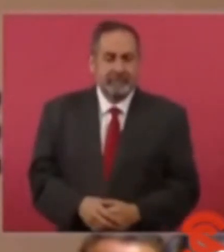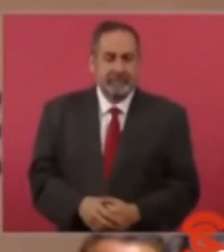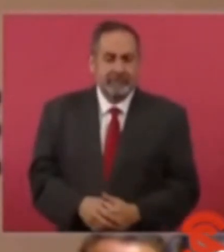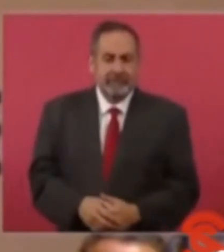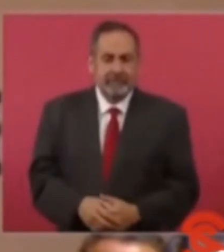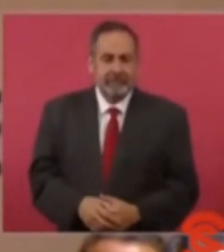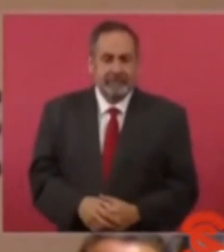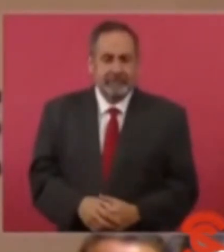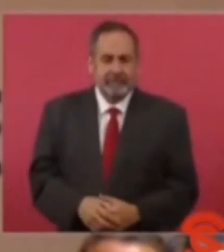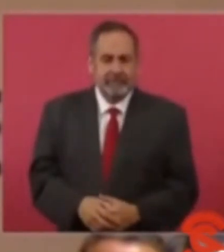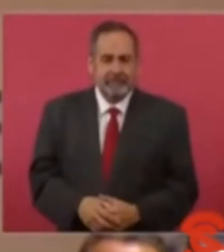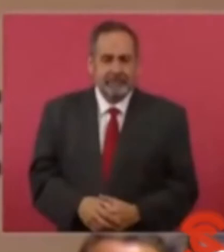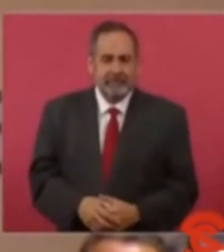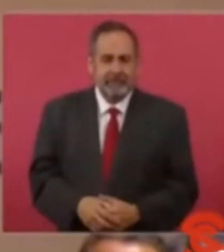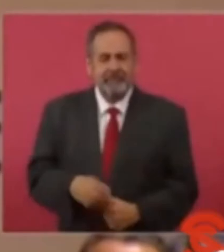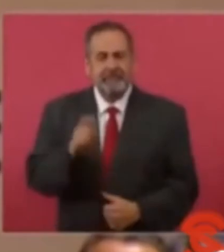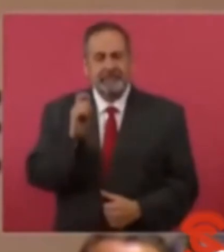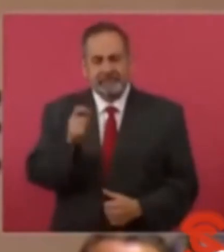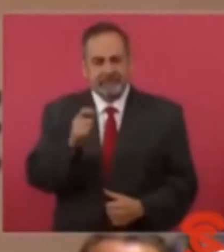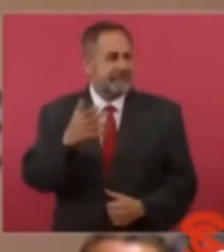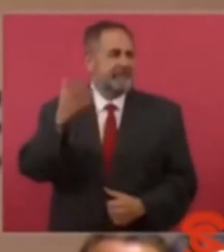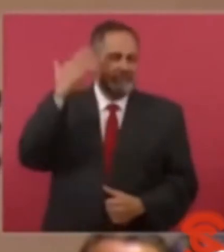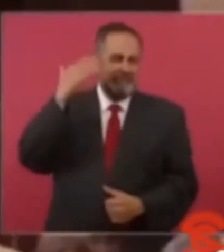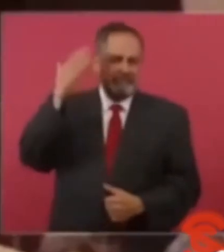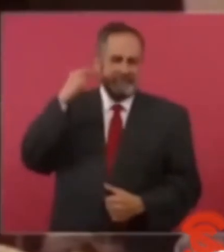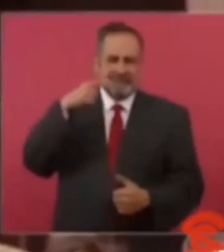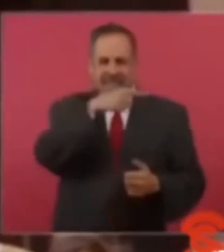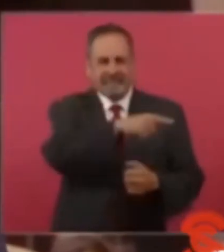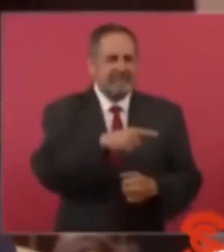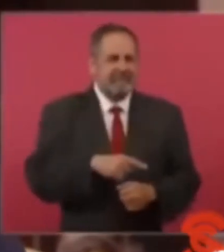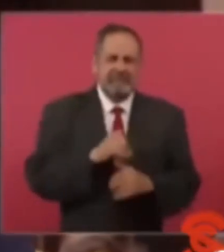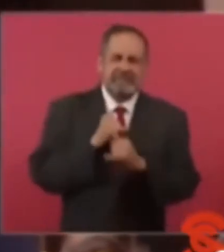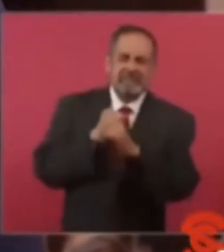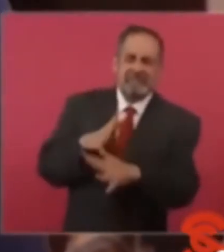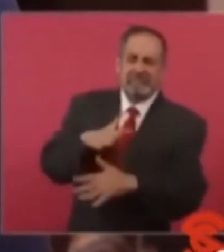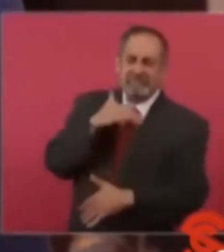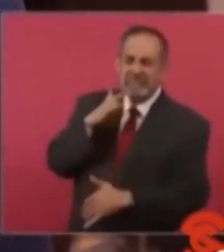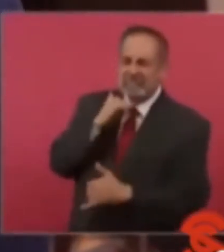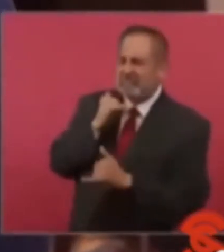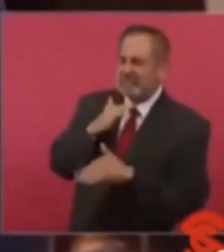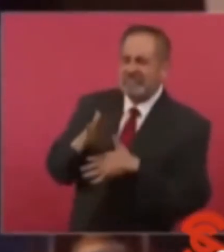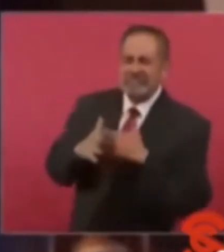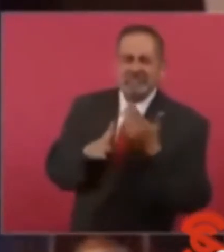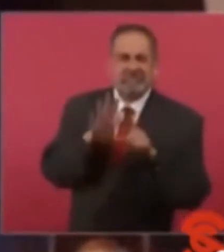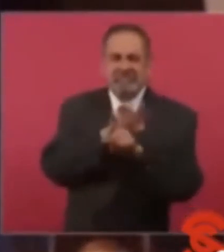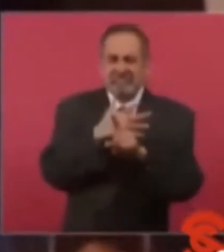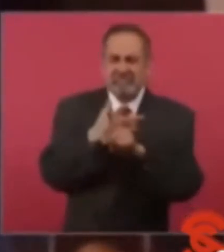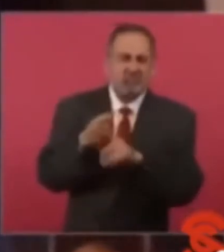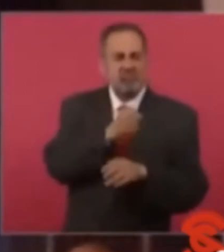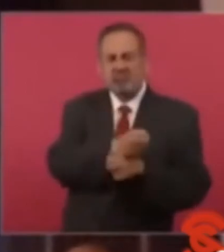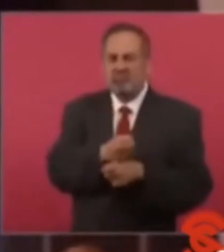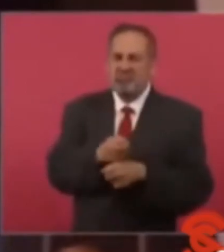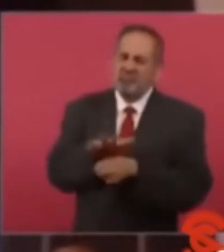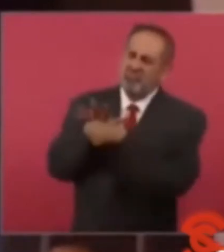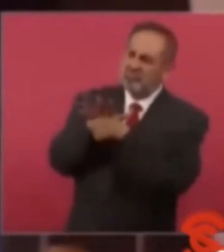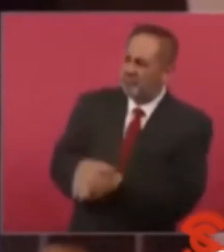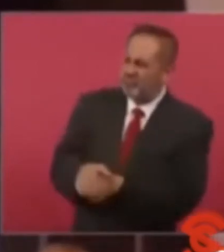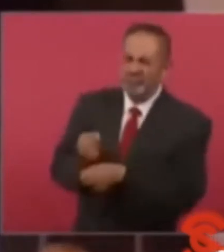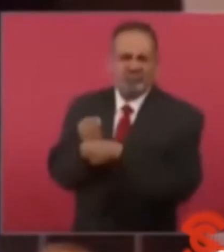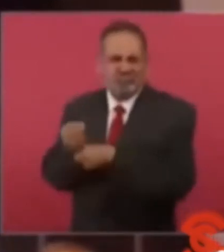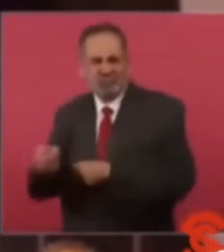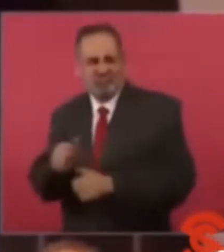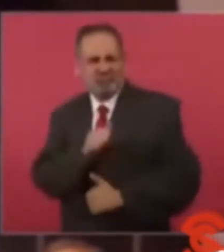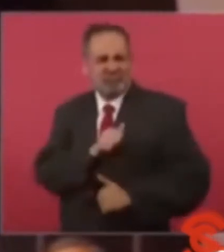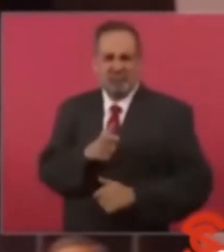Antes podían imponerse con trampas o con el uso de la fuerza y del